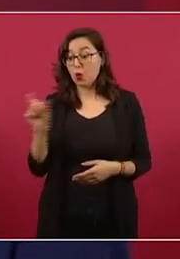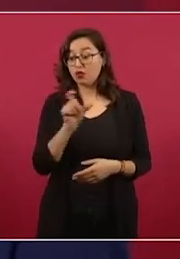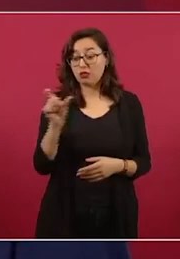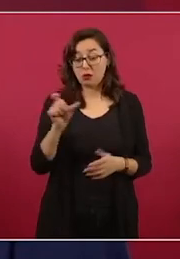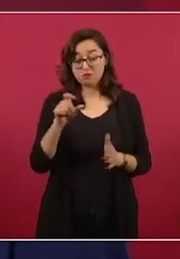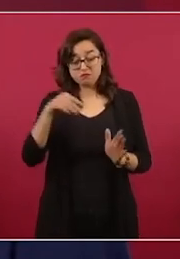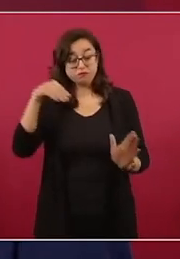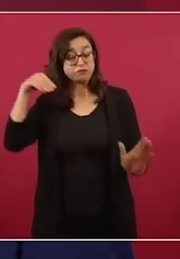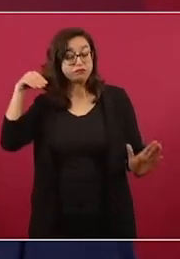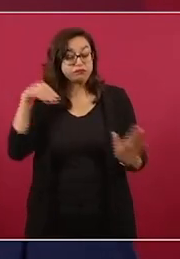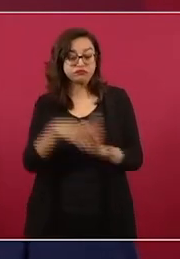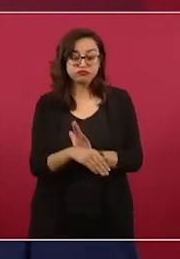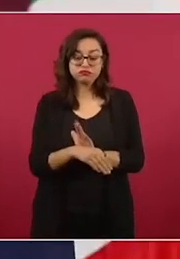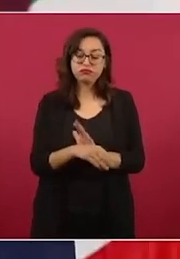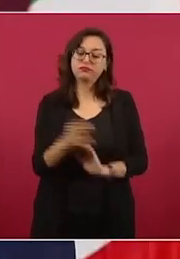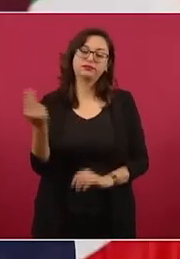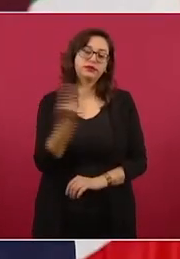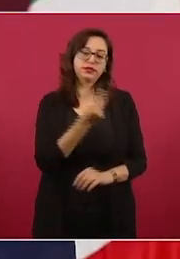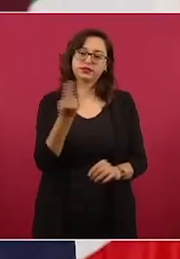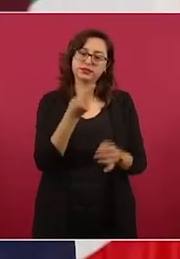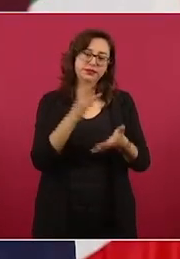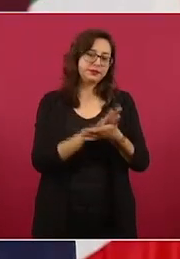con una transformación.